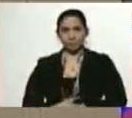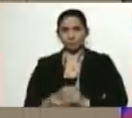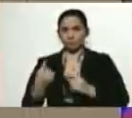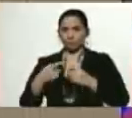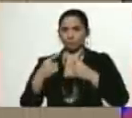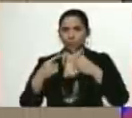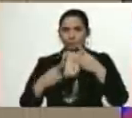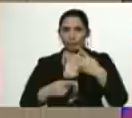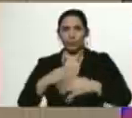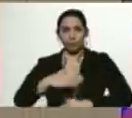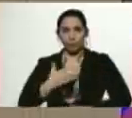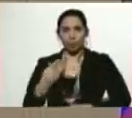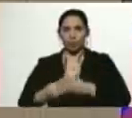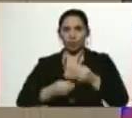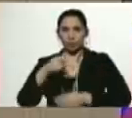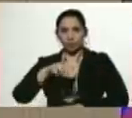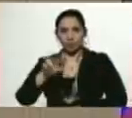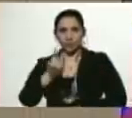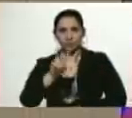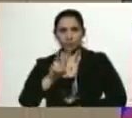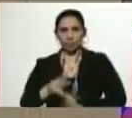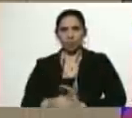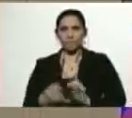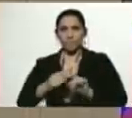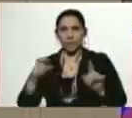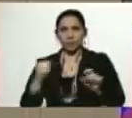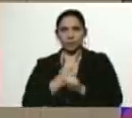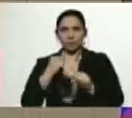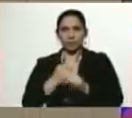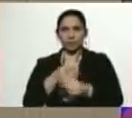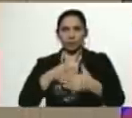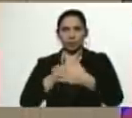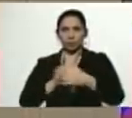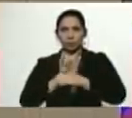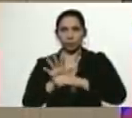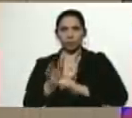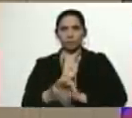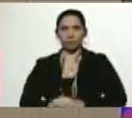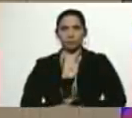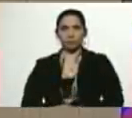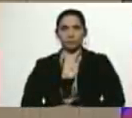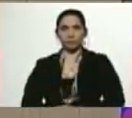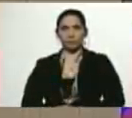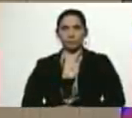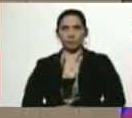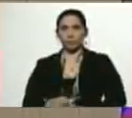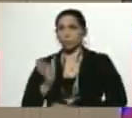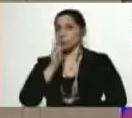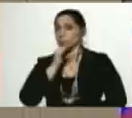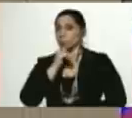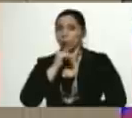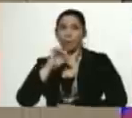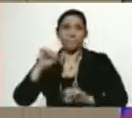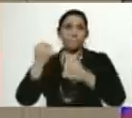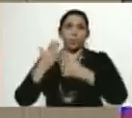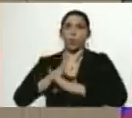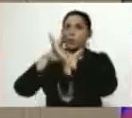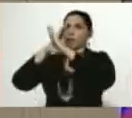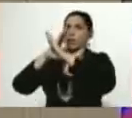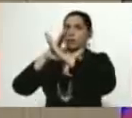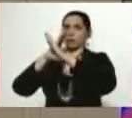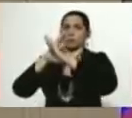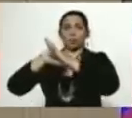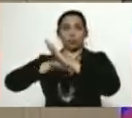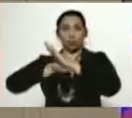que se puedan fabricar aquí para trabajar contra el COVID-19. No habrá bloqueo que valga. Ya estamos